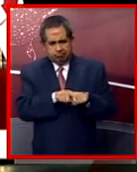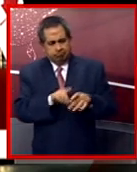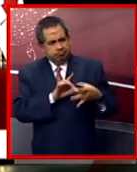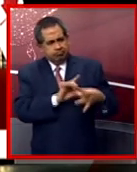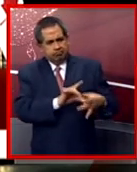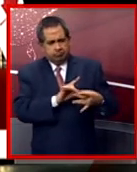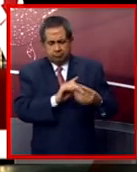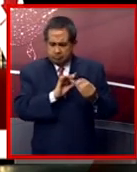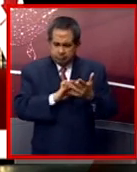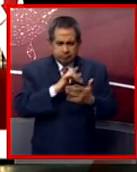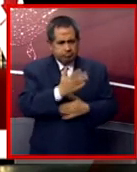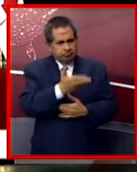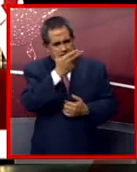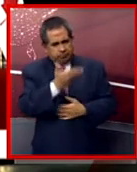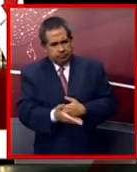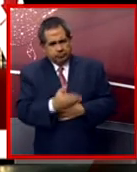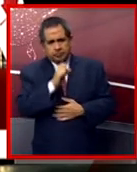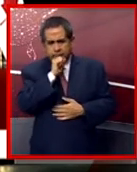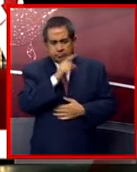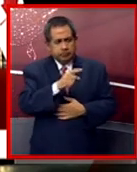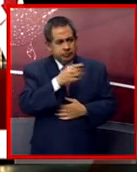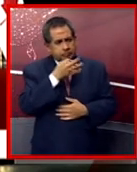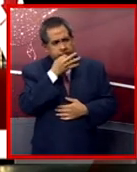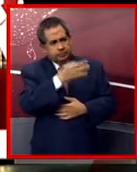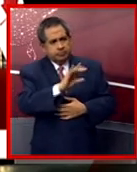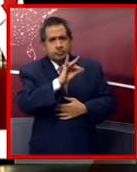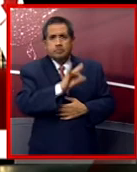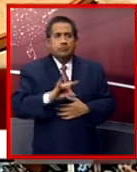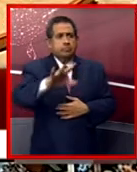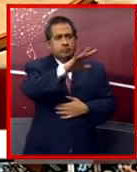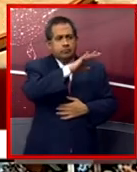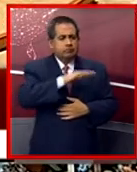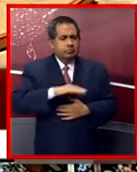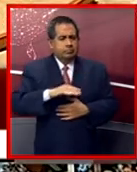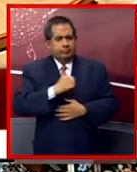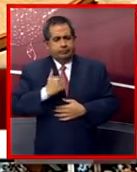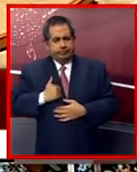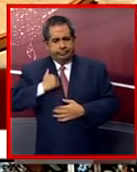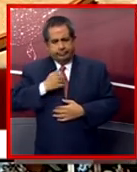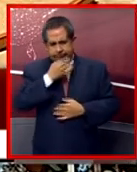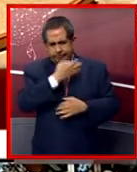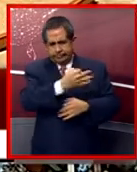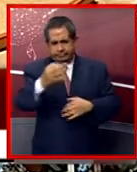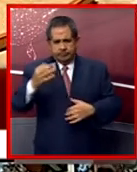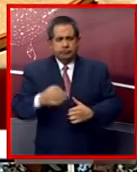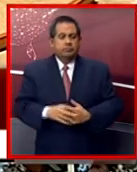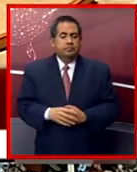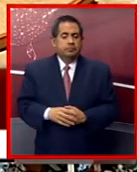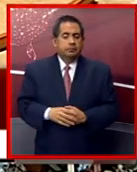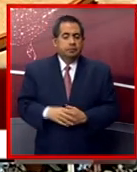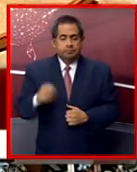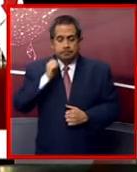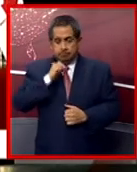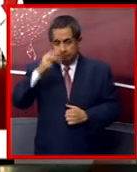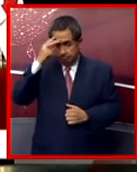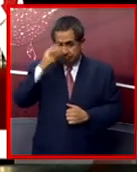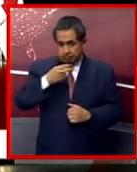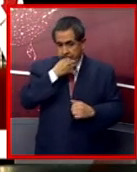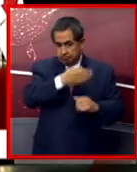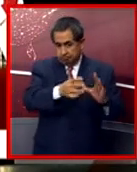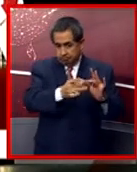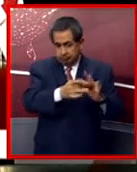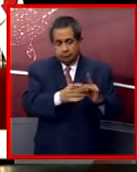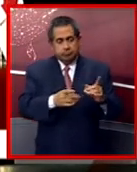Muchas gracias a usted y por su conducto al pueblo canadiense. El senador mexicano recordó que la